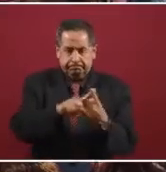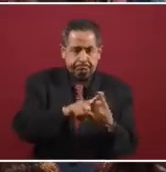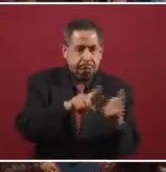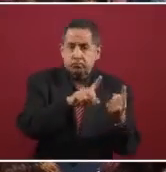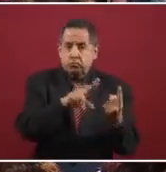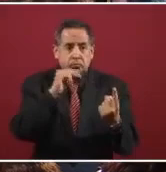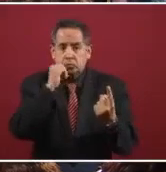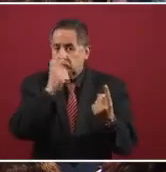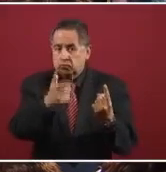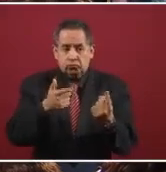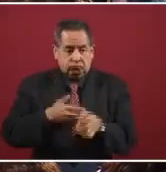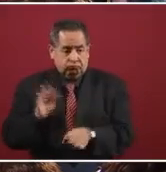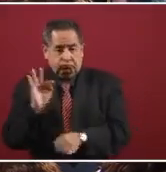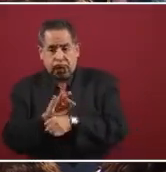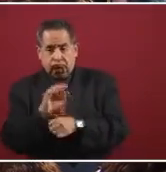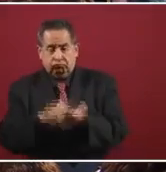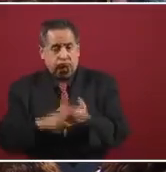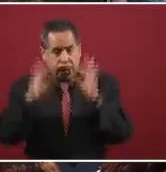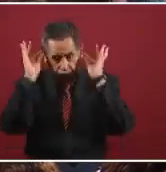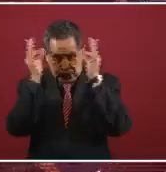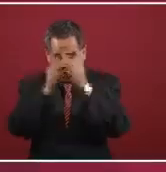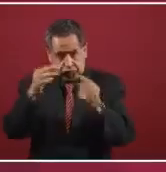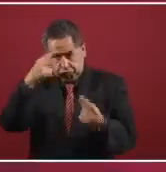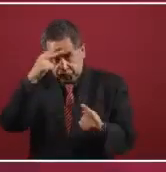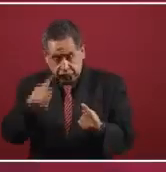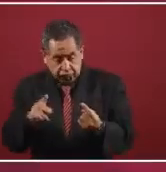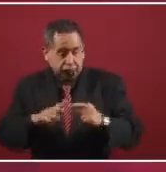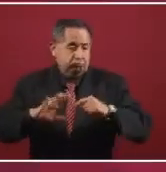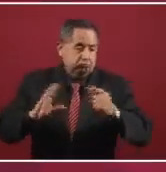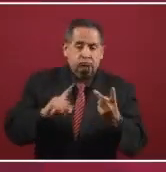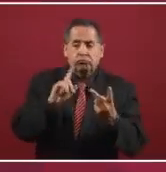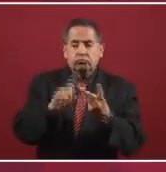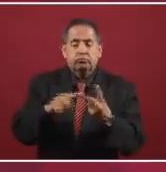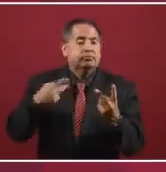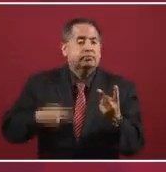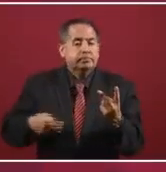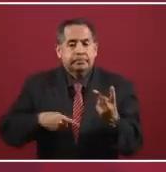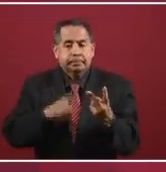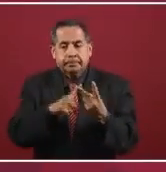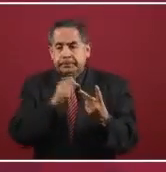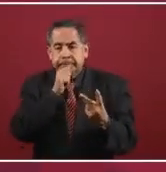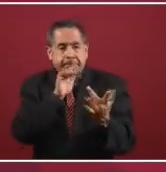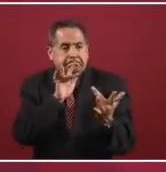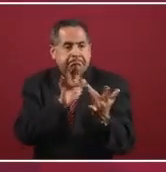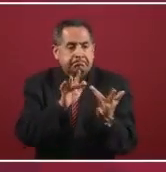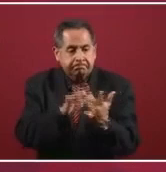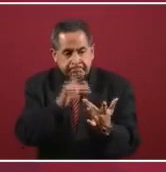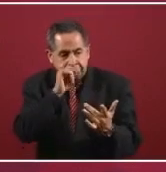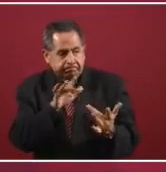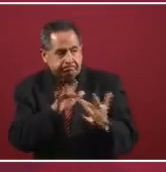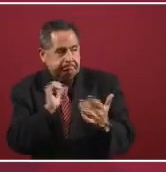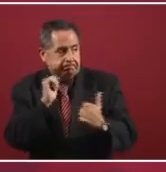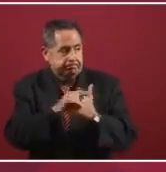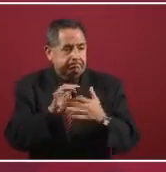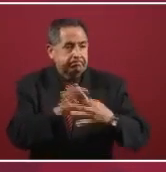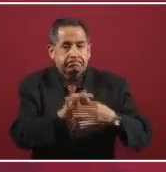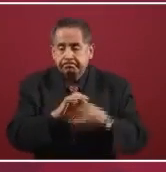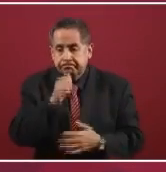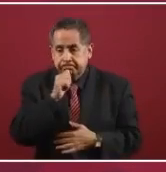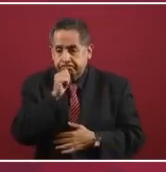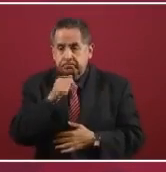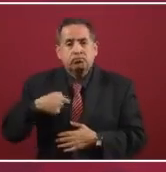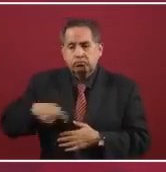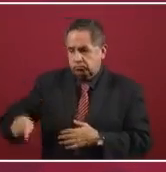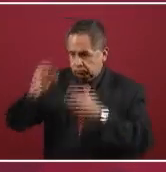ser representados por el consulado, o personas con las que todavía no tenemos relación o contacto directo, que les pedí que lo hicieran